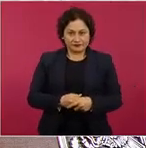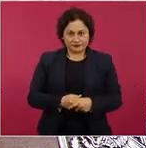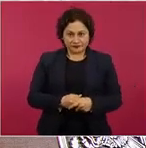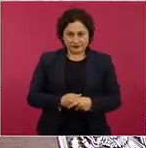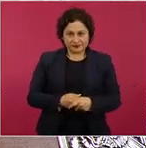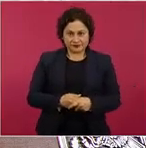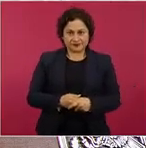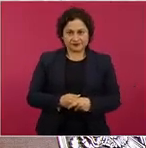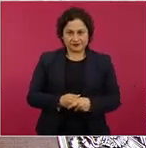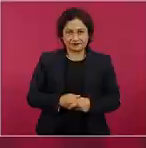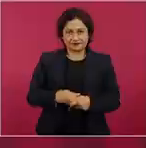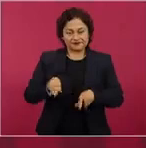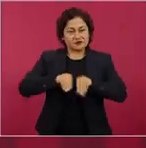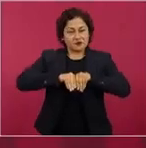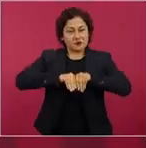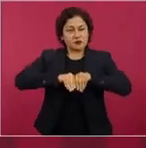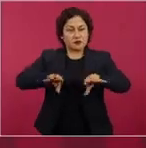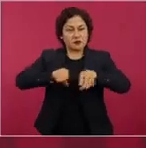Y les sale